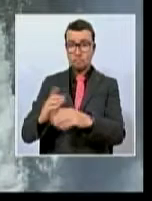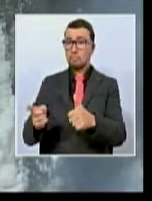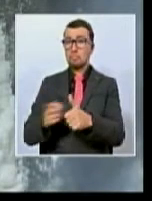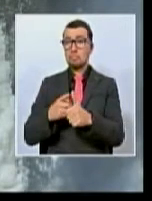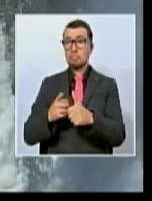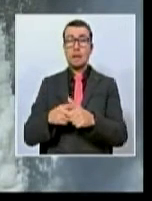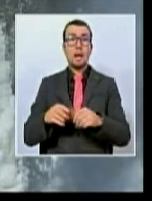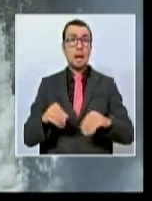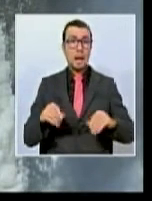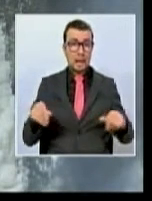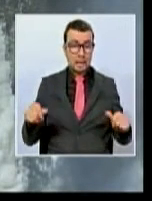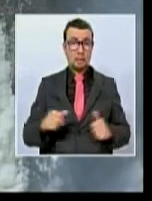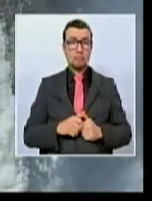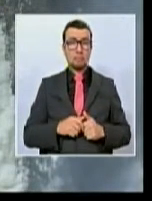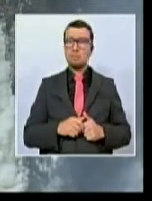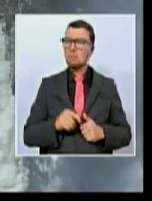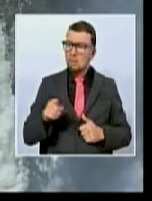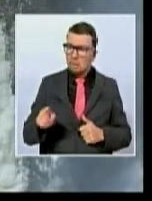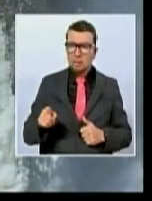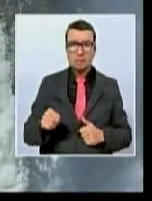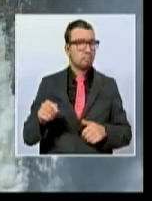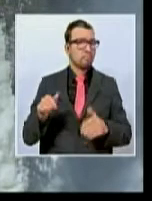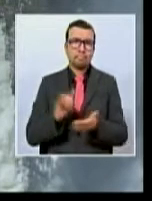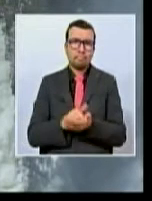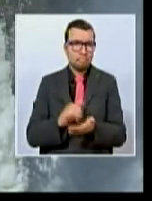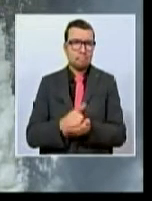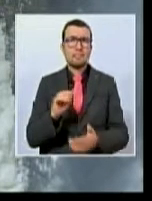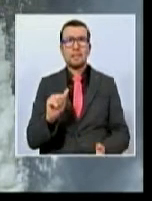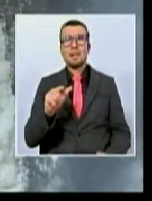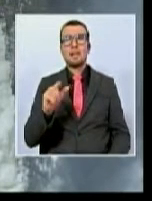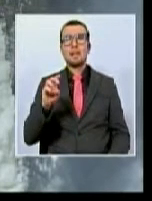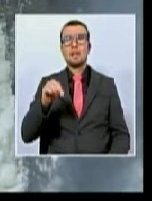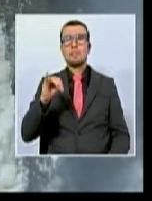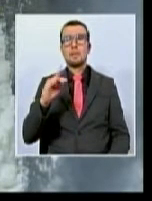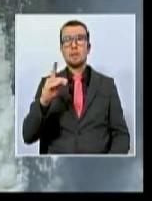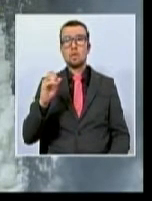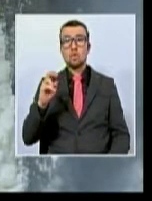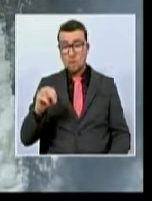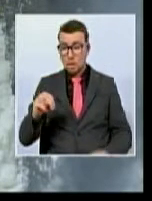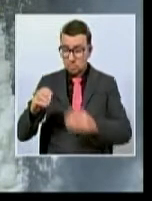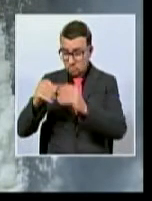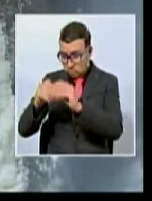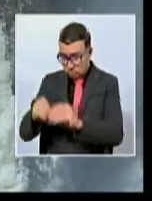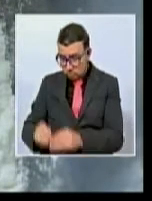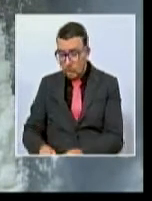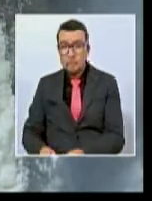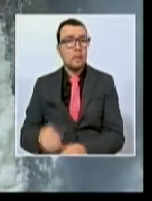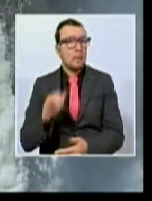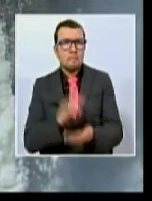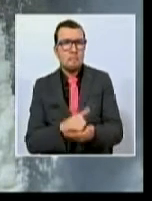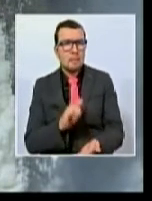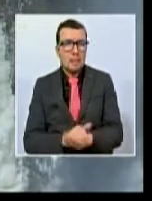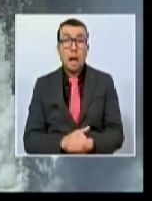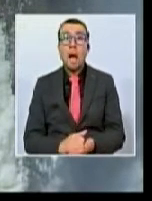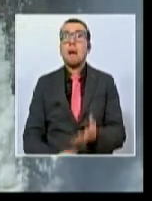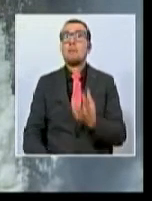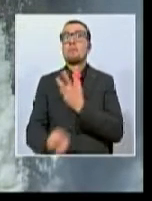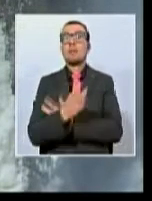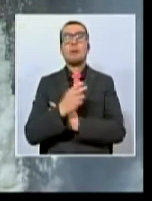la harina. Esta es prácticamente almidón. Como está procesada, se llega a la formación del loxano, que es un veneno que